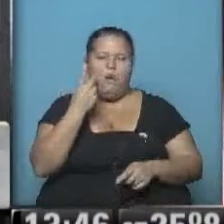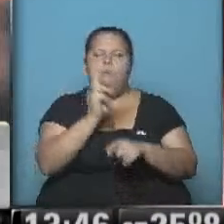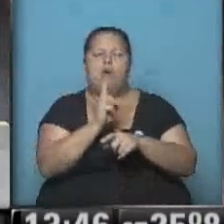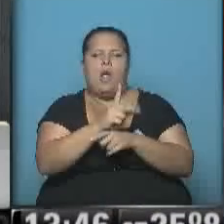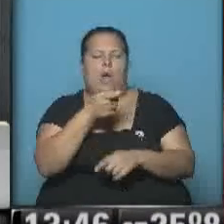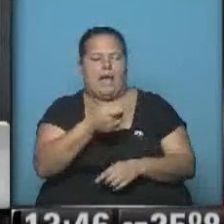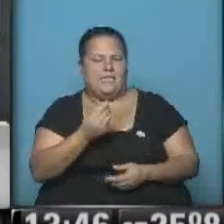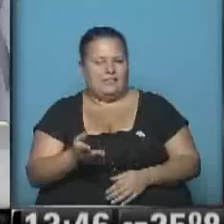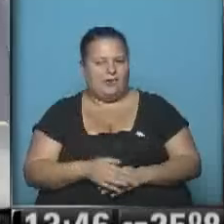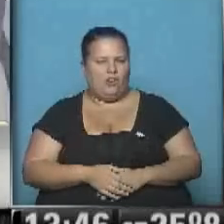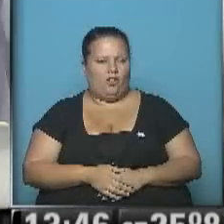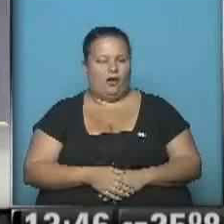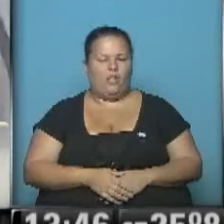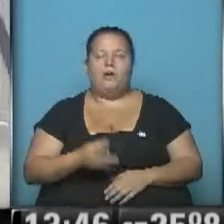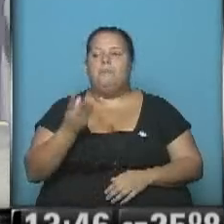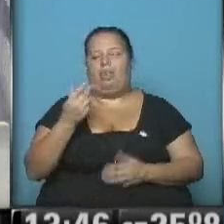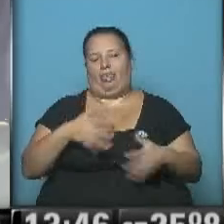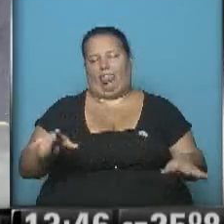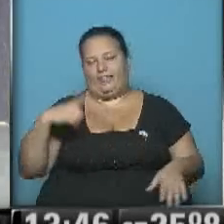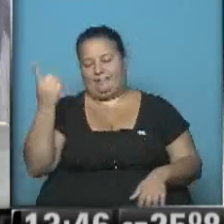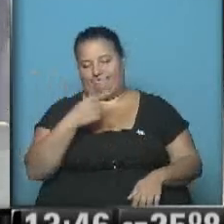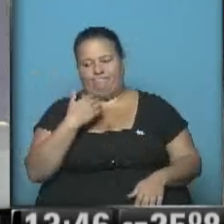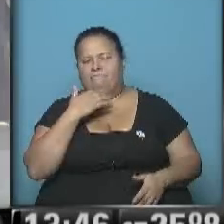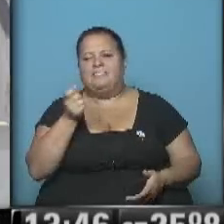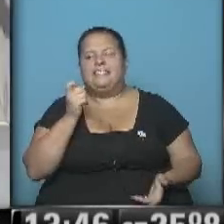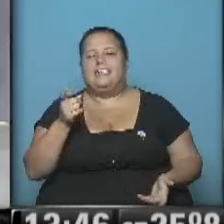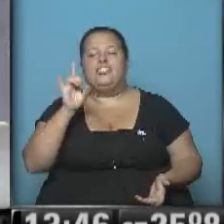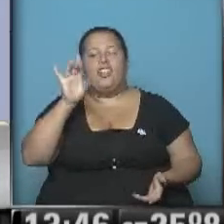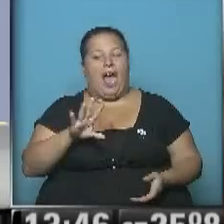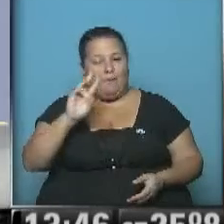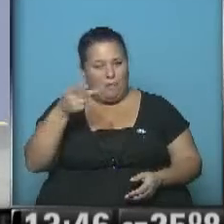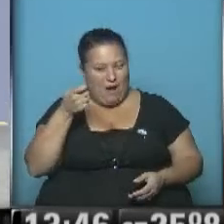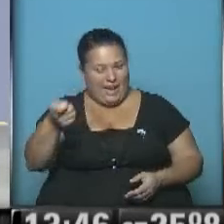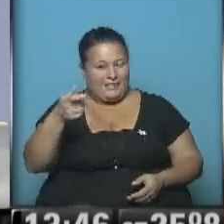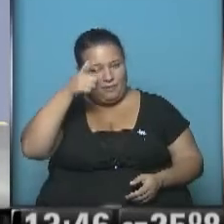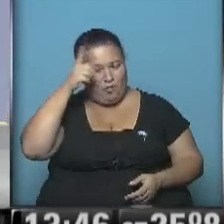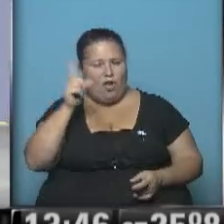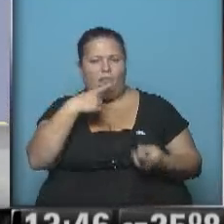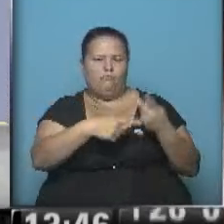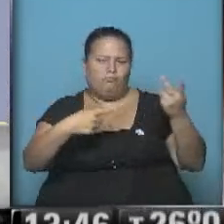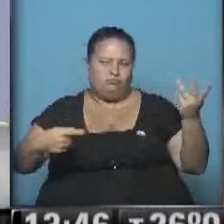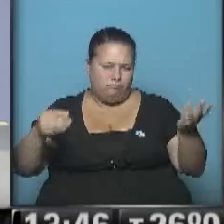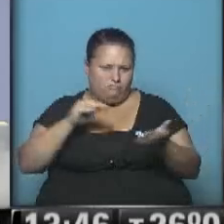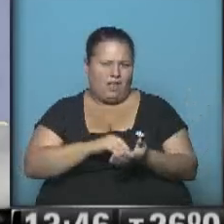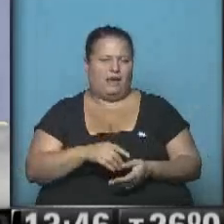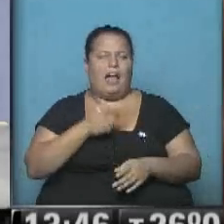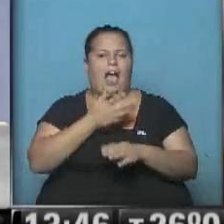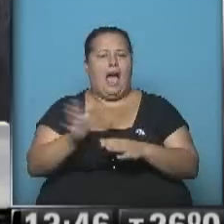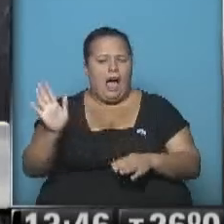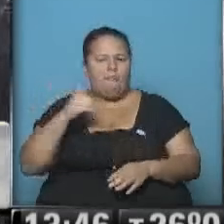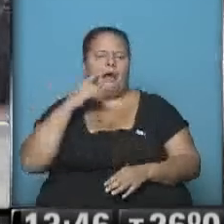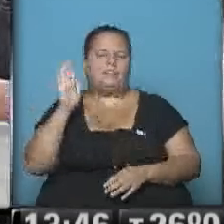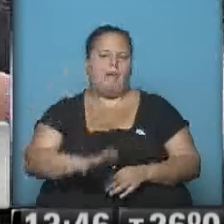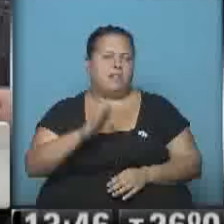al asesino? Por miedo. Porque no tiene solamente esa muerte del custodio, tiene unas cuantas más. Y aparte